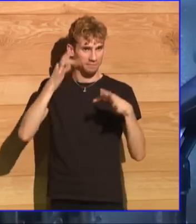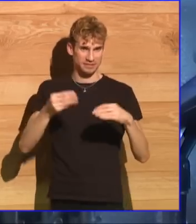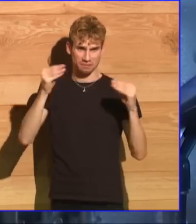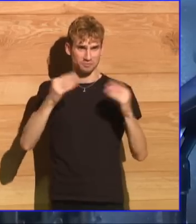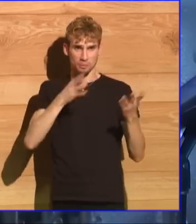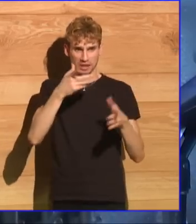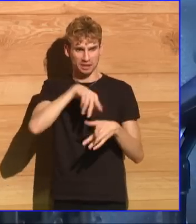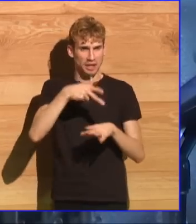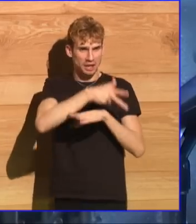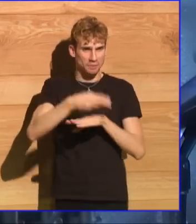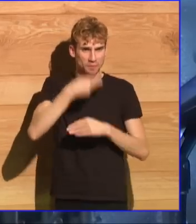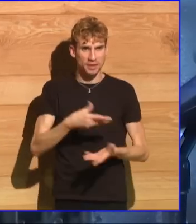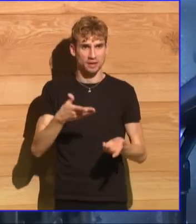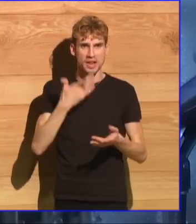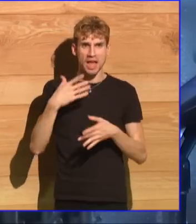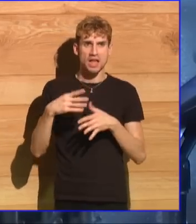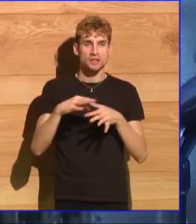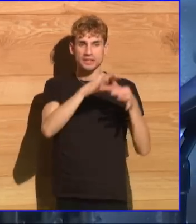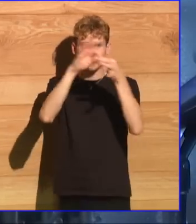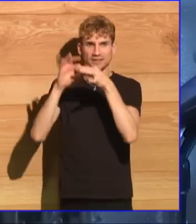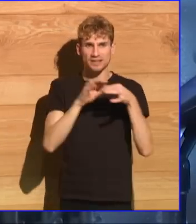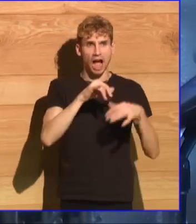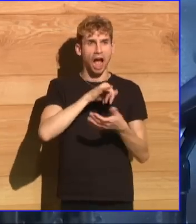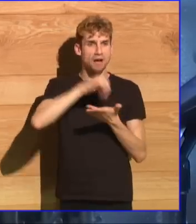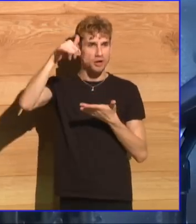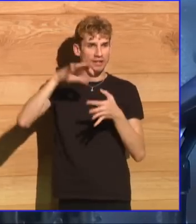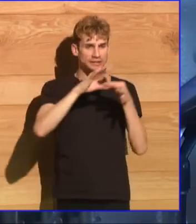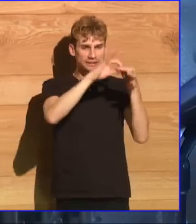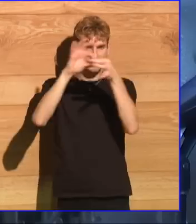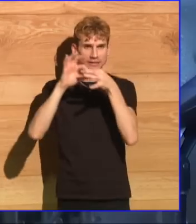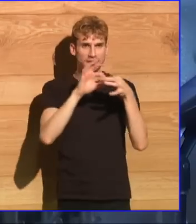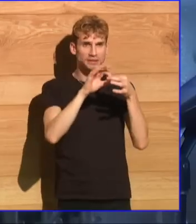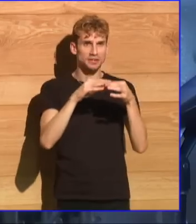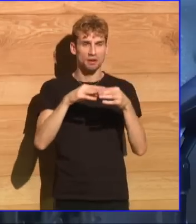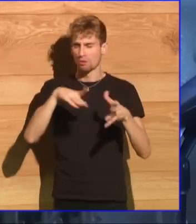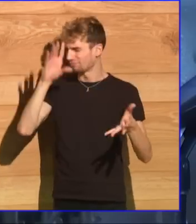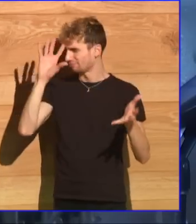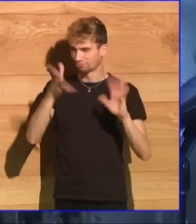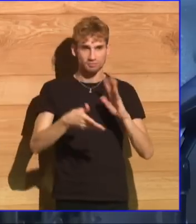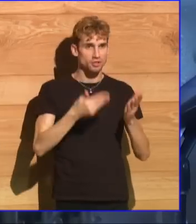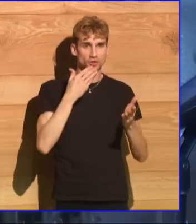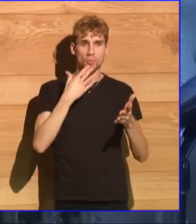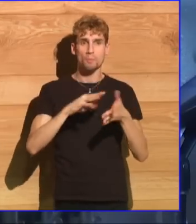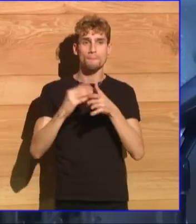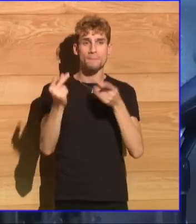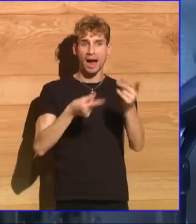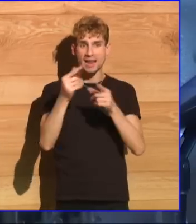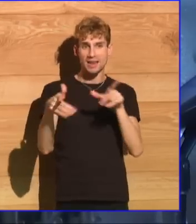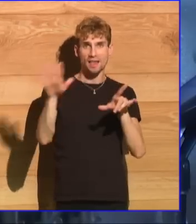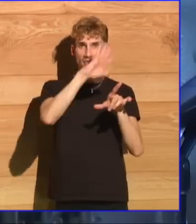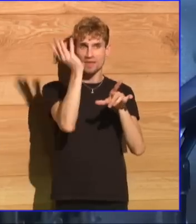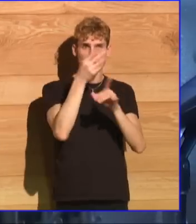tan bien. Esas coreografías de los aviones son una locura. Es un baile que está sucediendo en el cielo